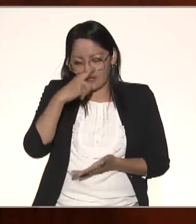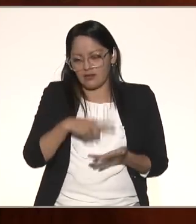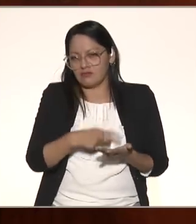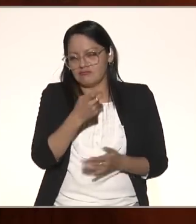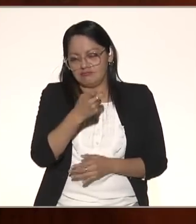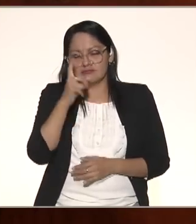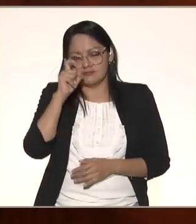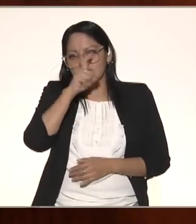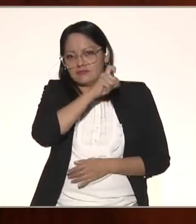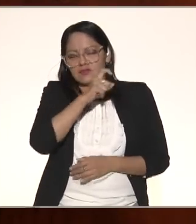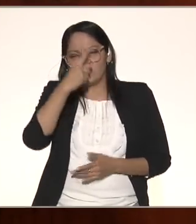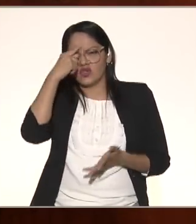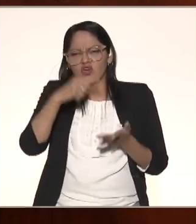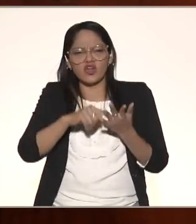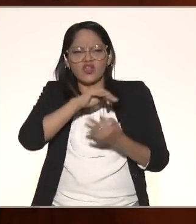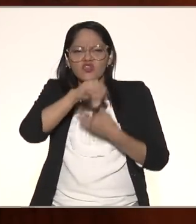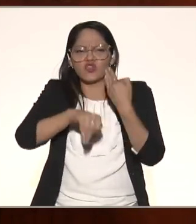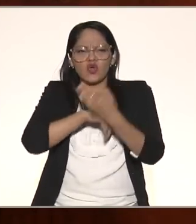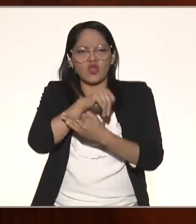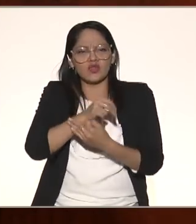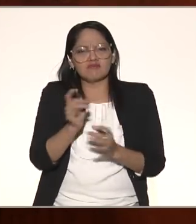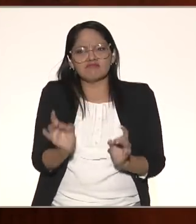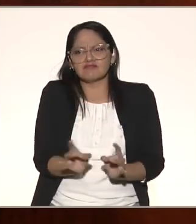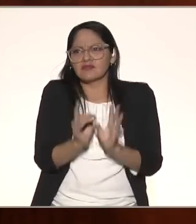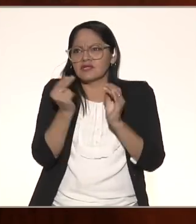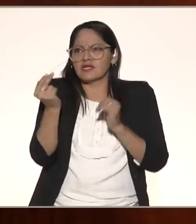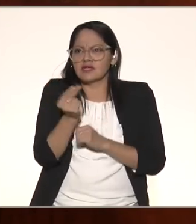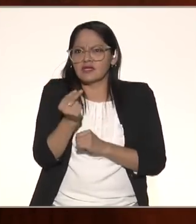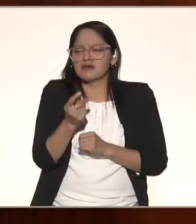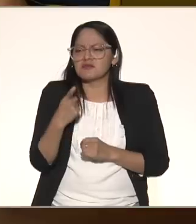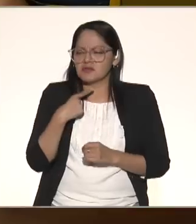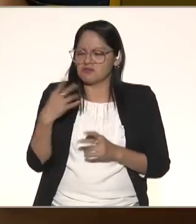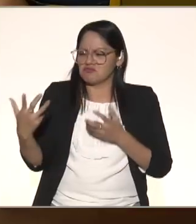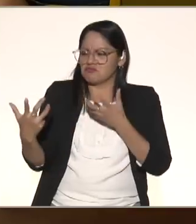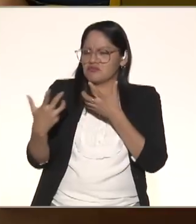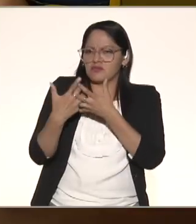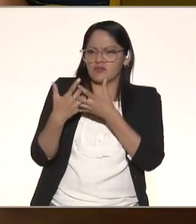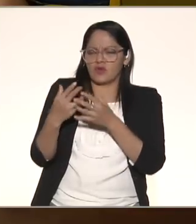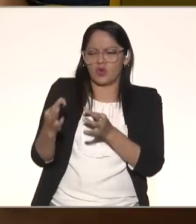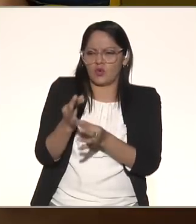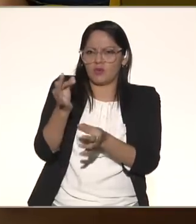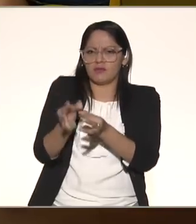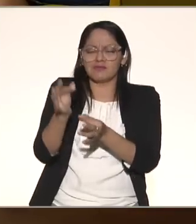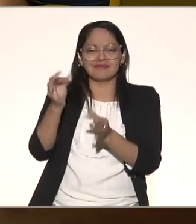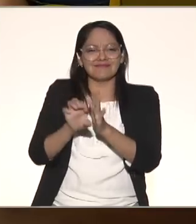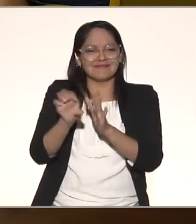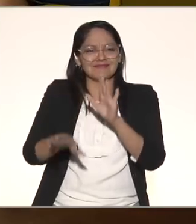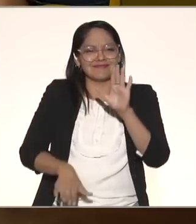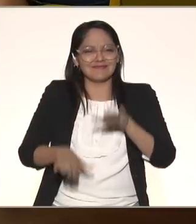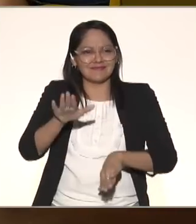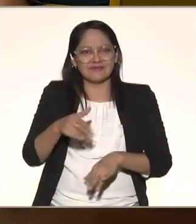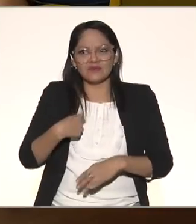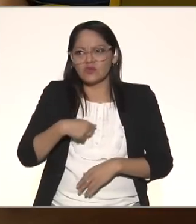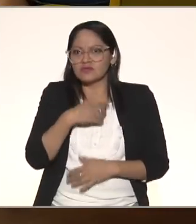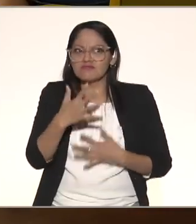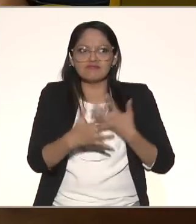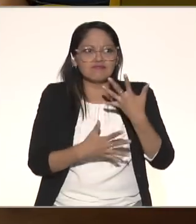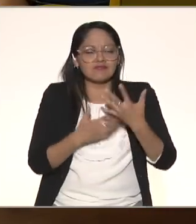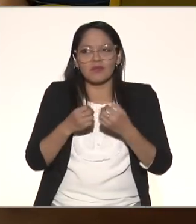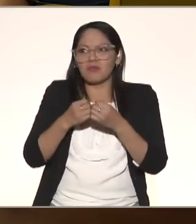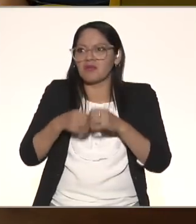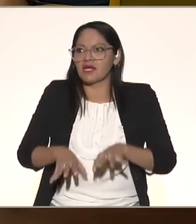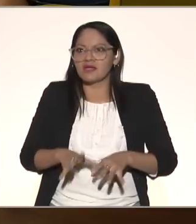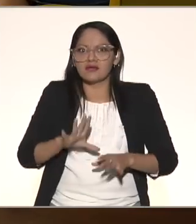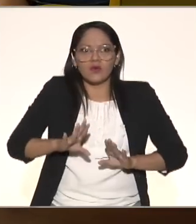complicada. Creo que todos en algún momento nos vamos a alinear a cumplirlos. Muchas veces también nos perdemos en esa práctica